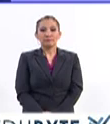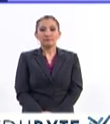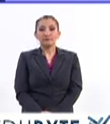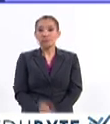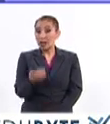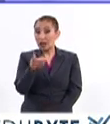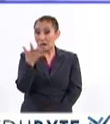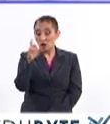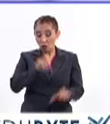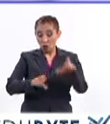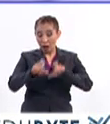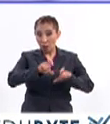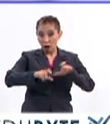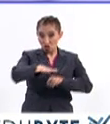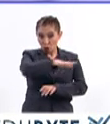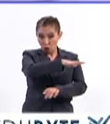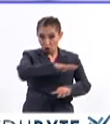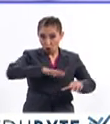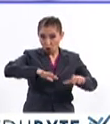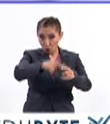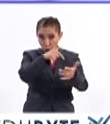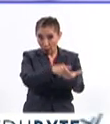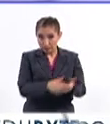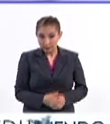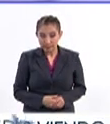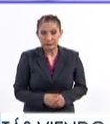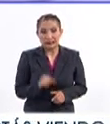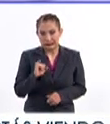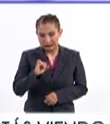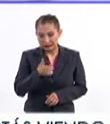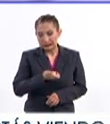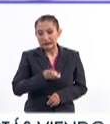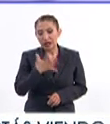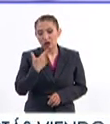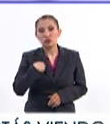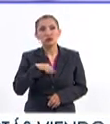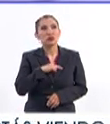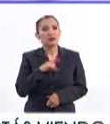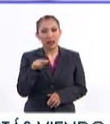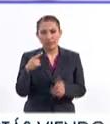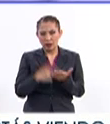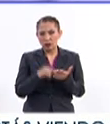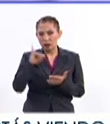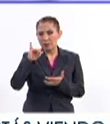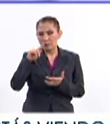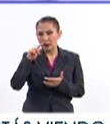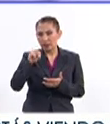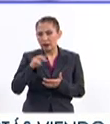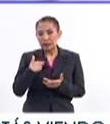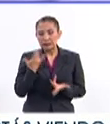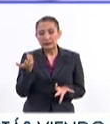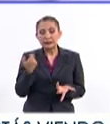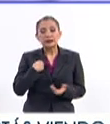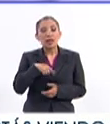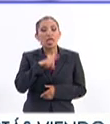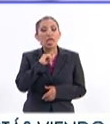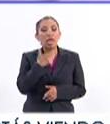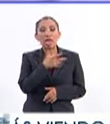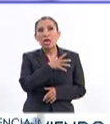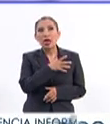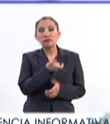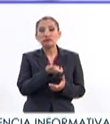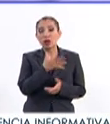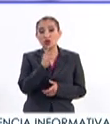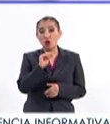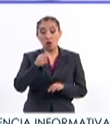¿Es caro un laboratorio de estos, doctor? Pues mira, sí es caro. A nosotros en el instituto nos ha costado, más allá de que